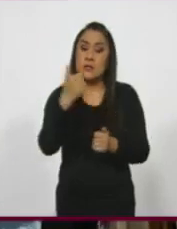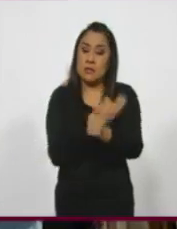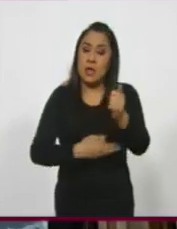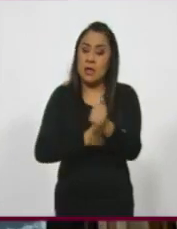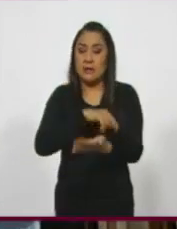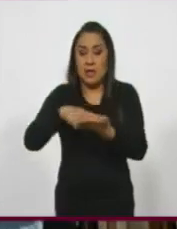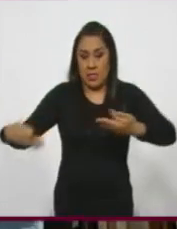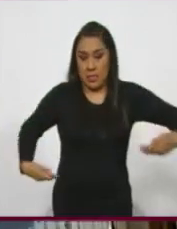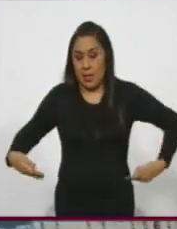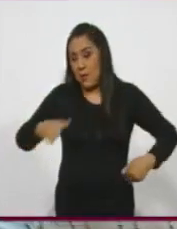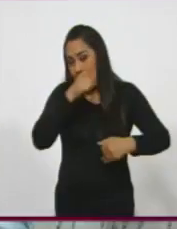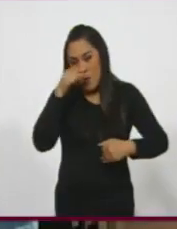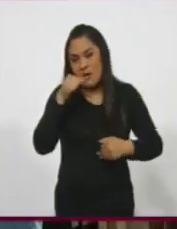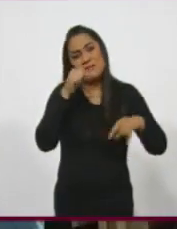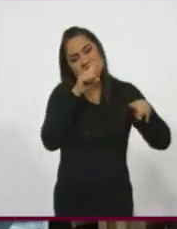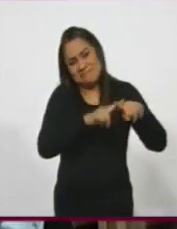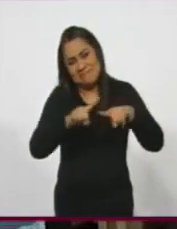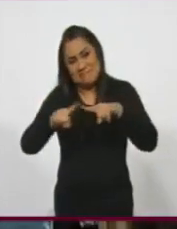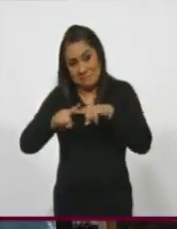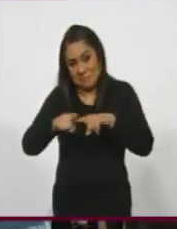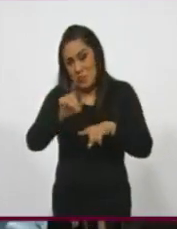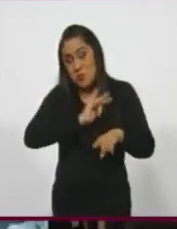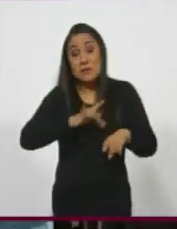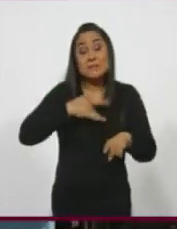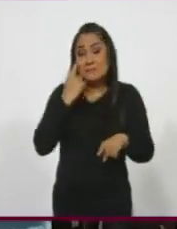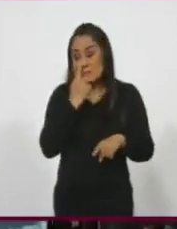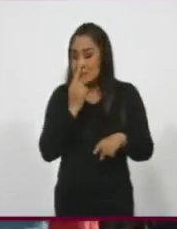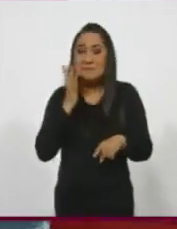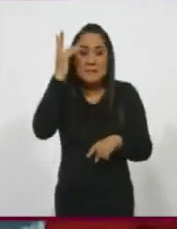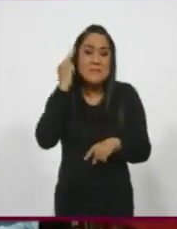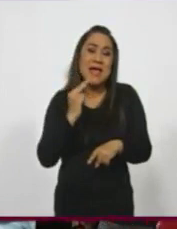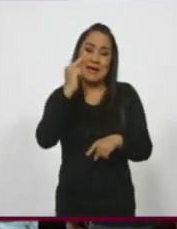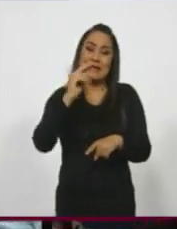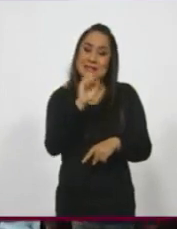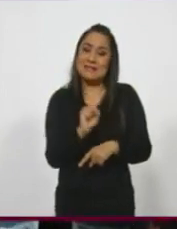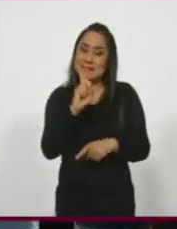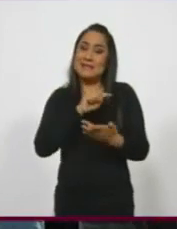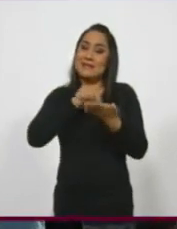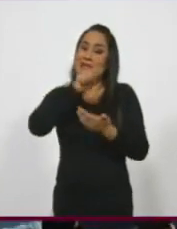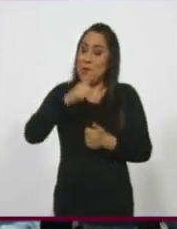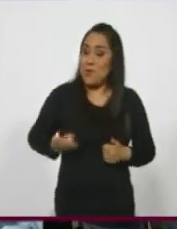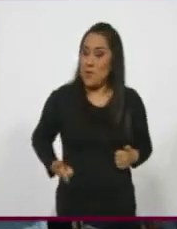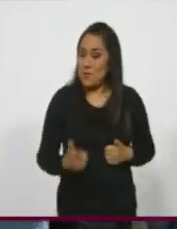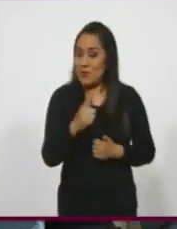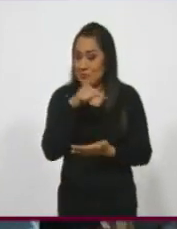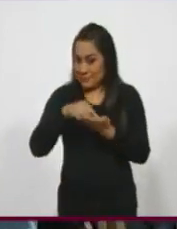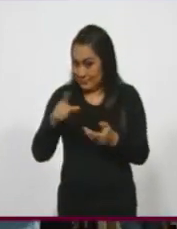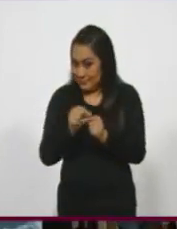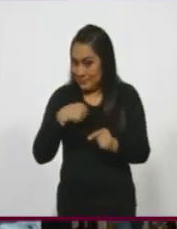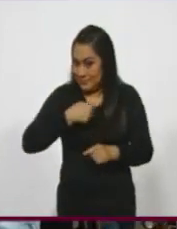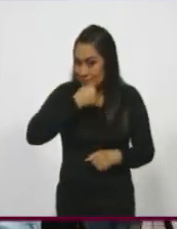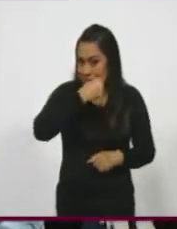Teatro Juárez, una de tantas posibilidades si usted decide programar su viaje de fin de semana al Cervantino en Guanajuato. Desde este sitio el